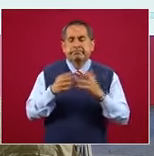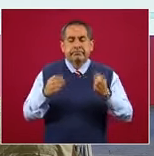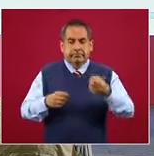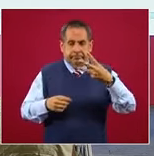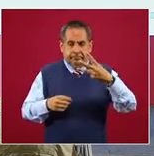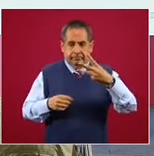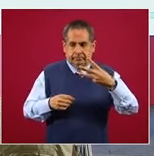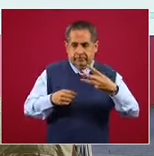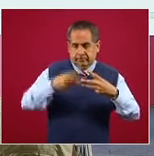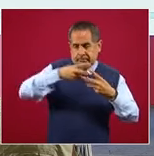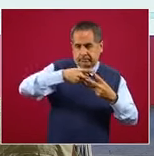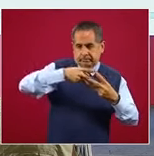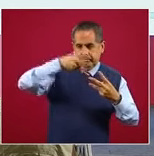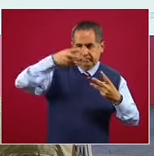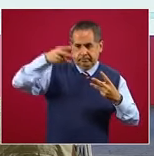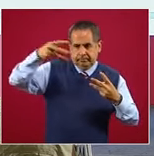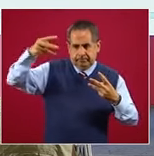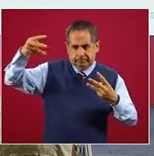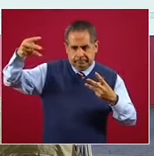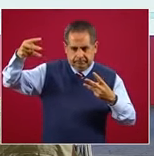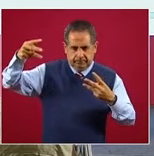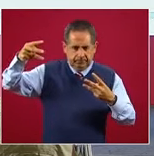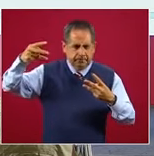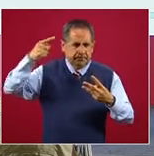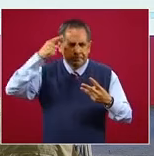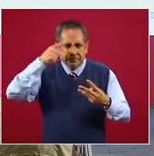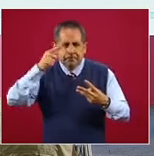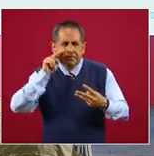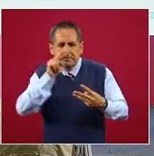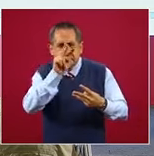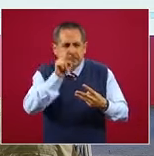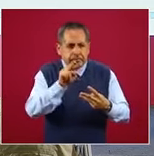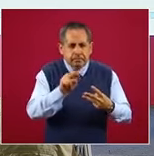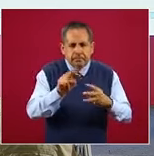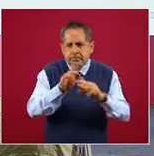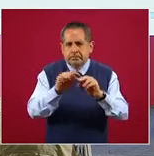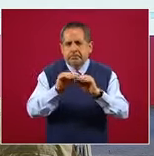tres líneas para poder visualizar todavía mejor